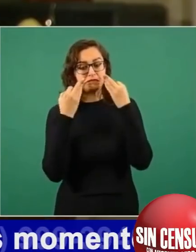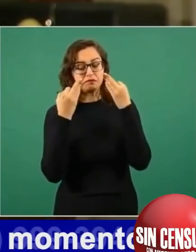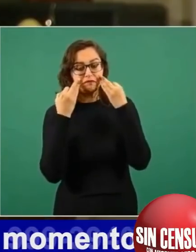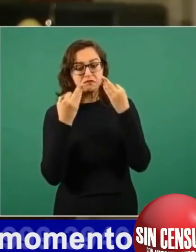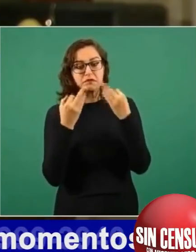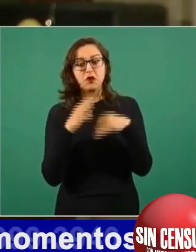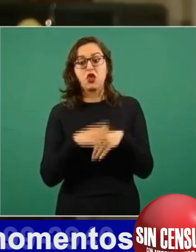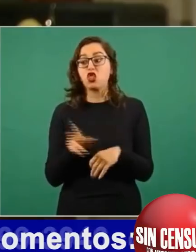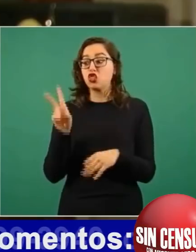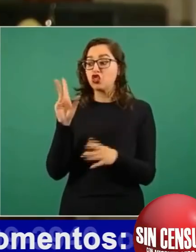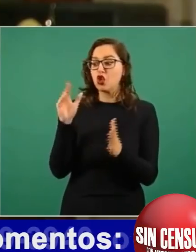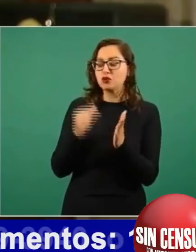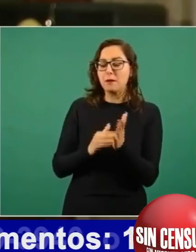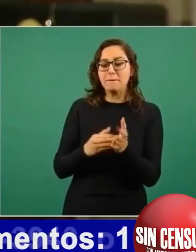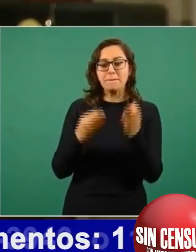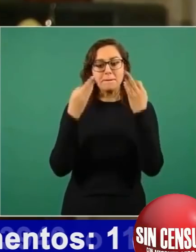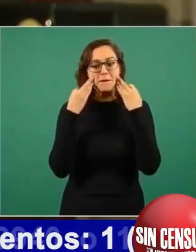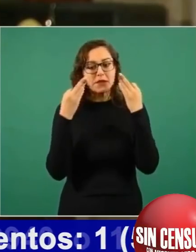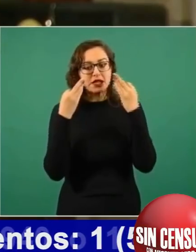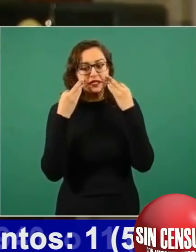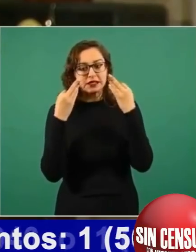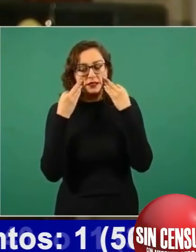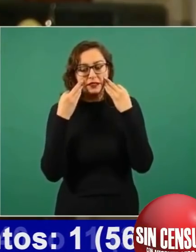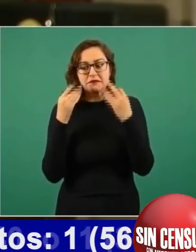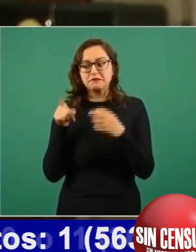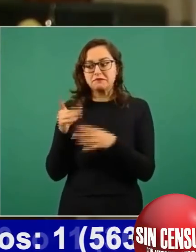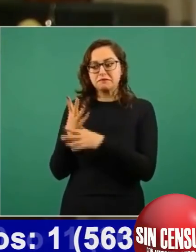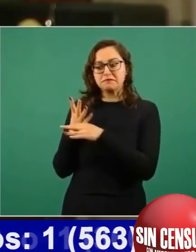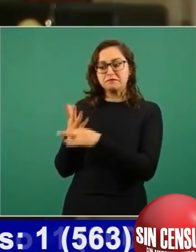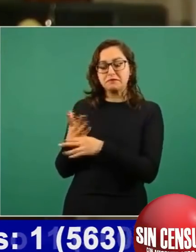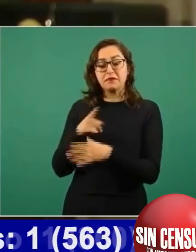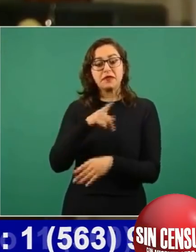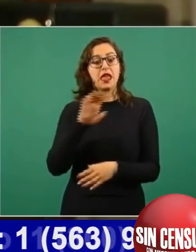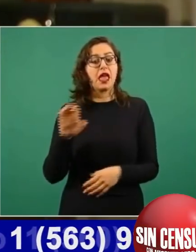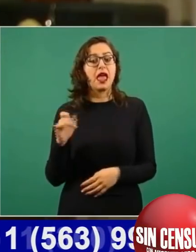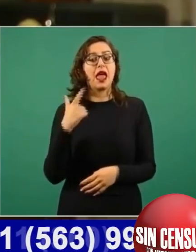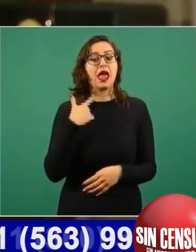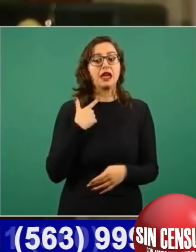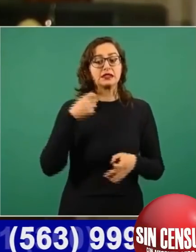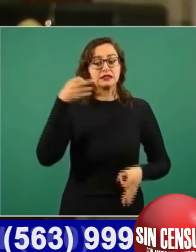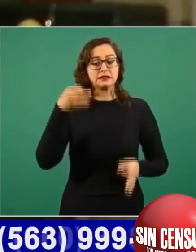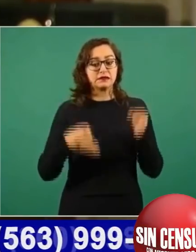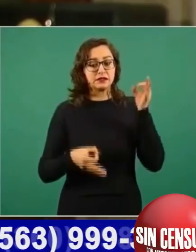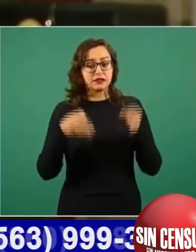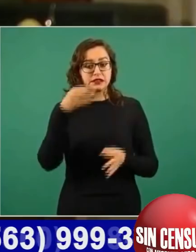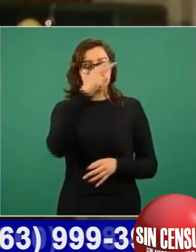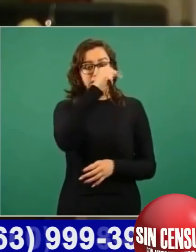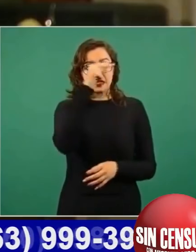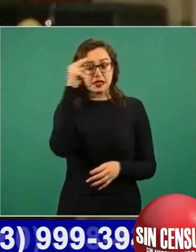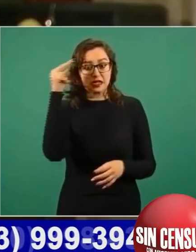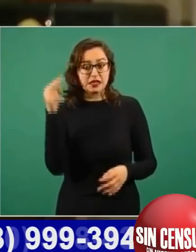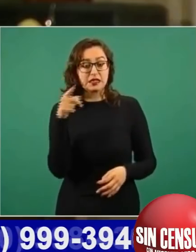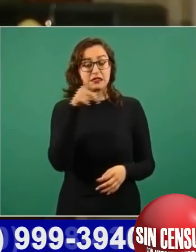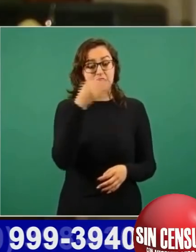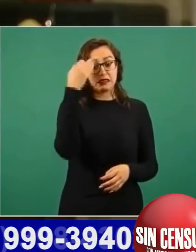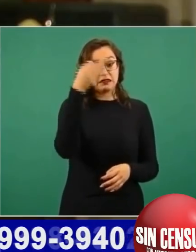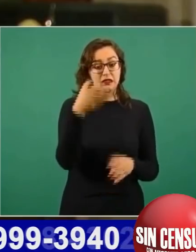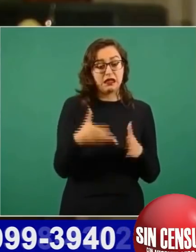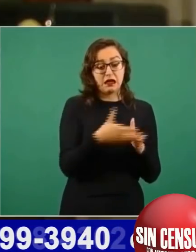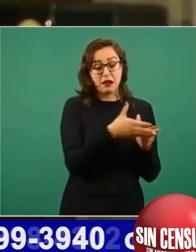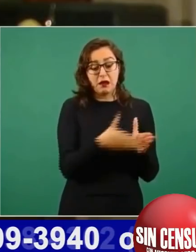de 2,000 testimonios que aseguran que el exfiscal de Nayarit ha estado, o durante el periodo en el que fue